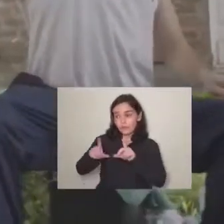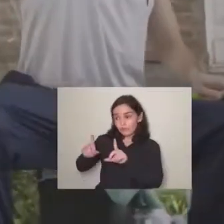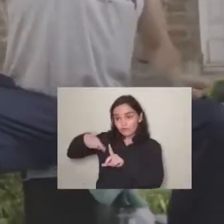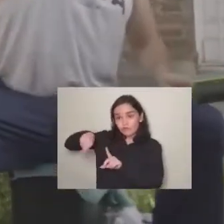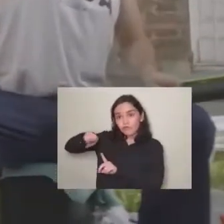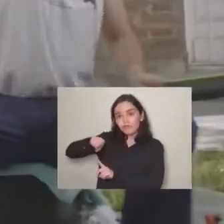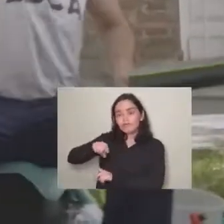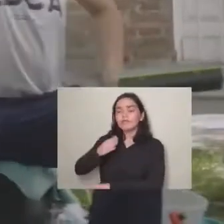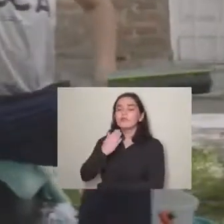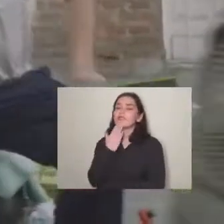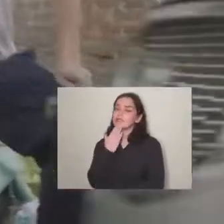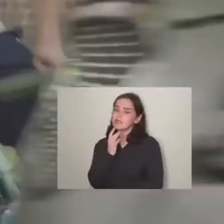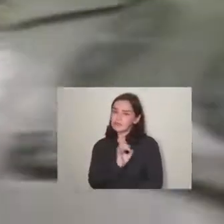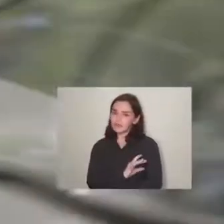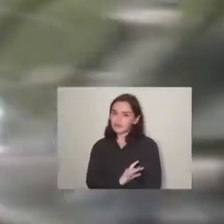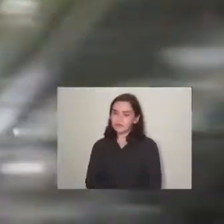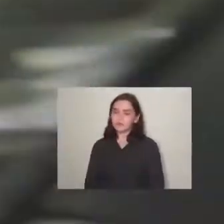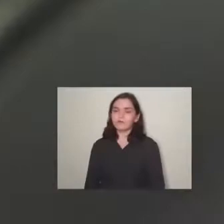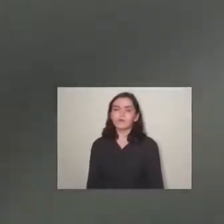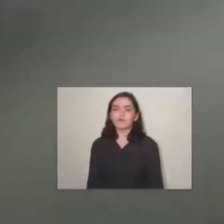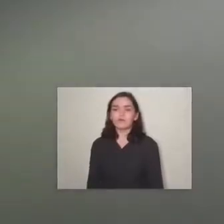Esto también es Chile.